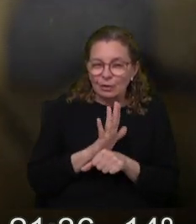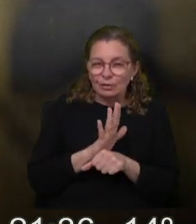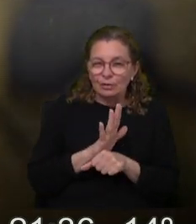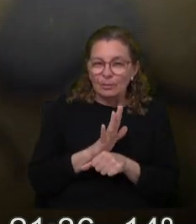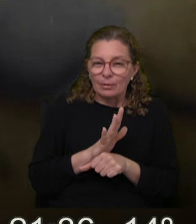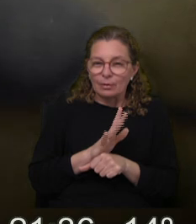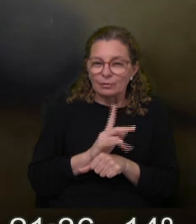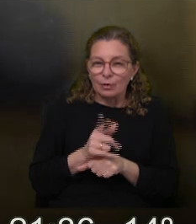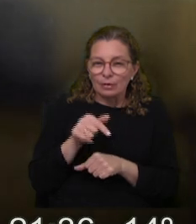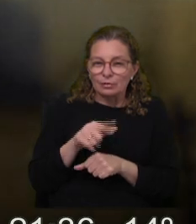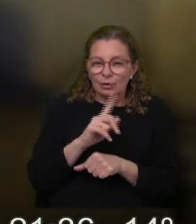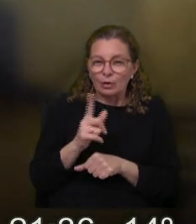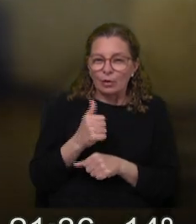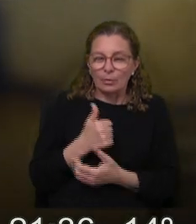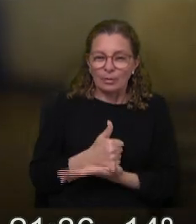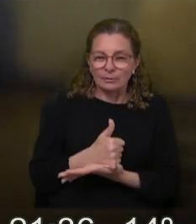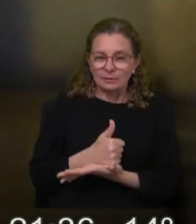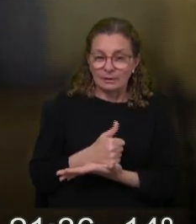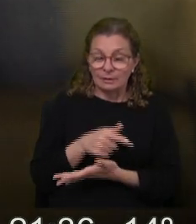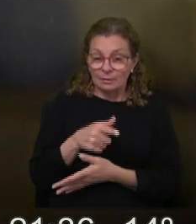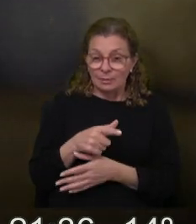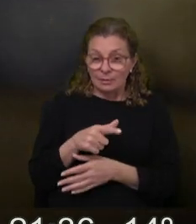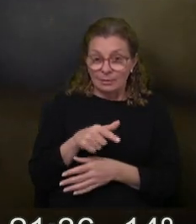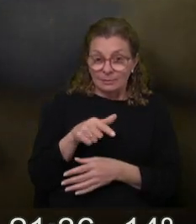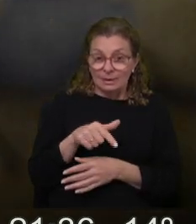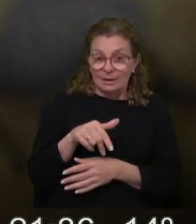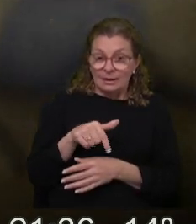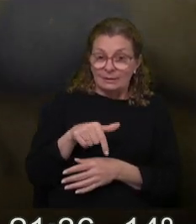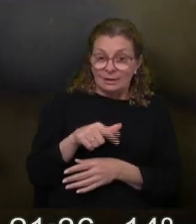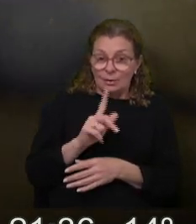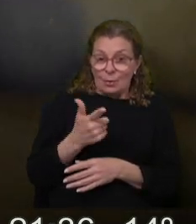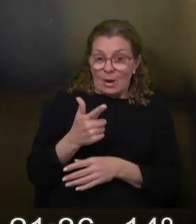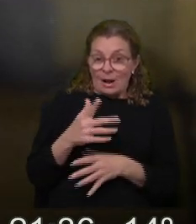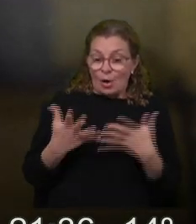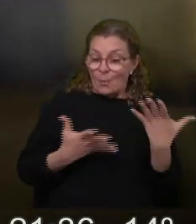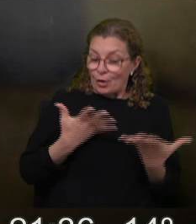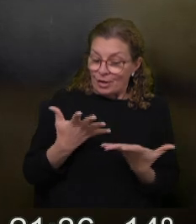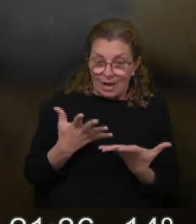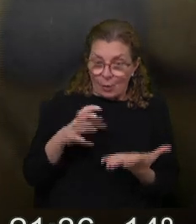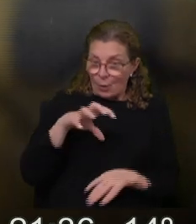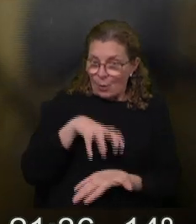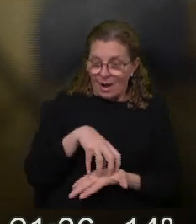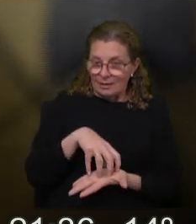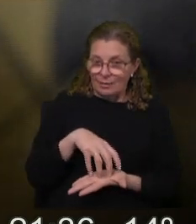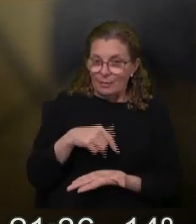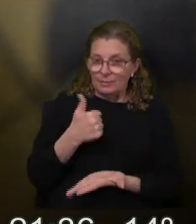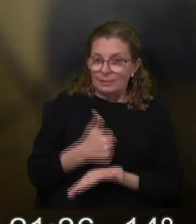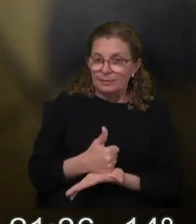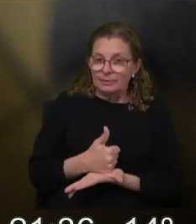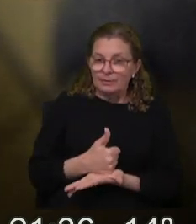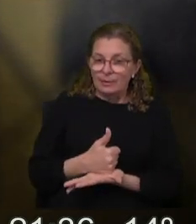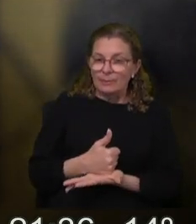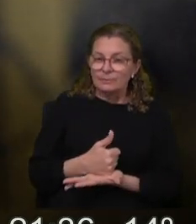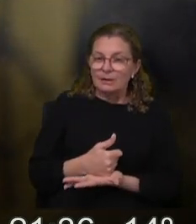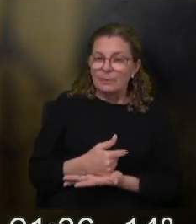lugar de comodidad. No, esto no, y no sé. Y yo creo que para hacer Mariana Enríquez no existe lugar de comodidad, ¿no? O sea, para tener que representar un feminicida,